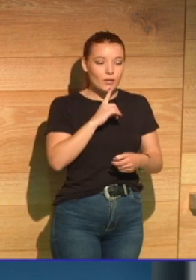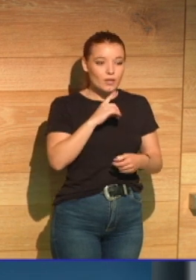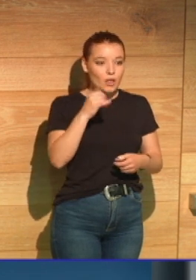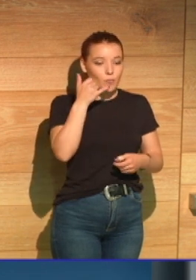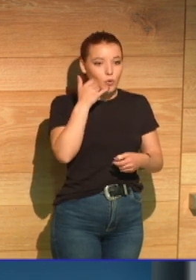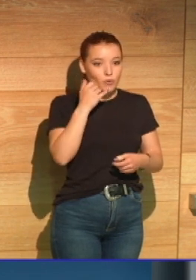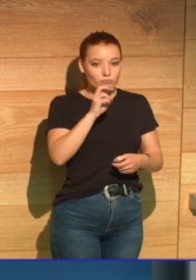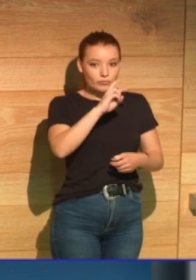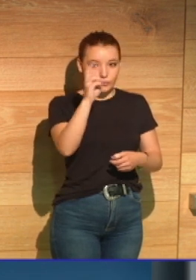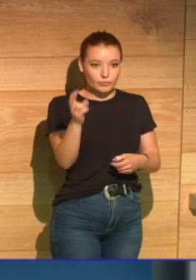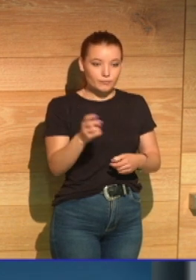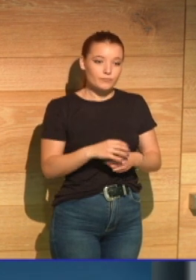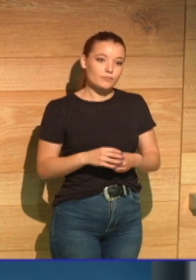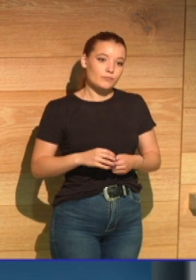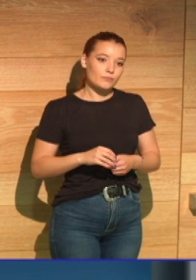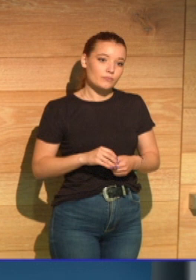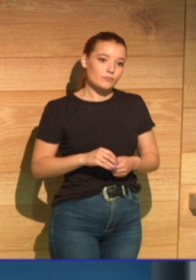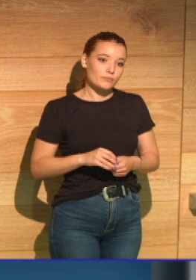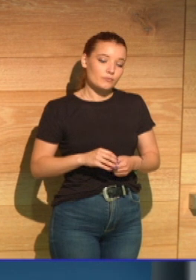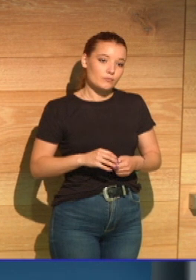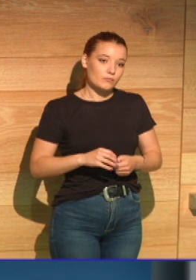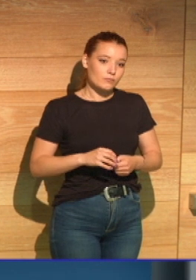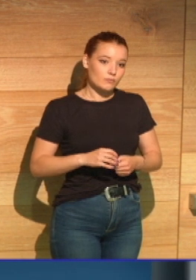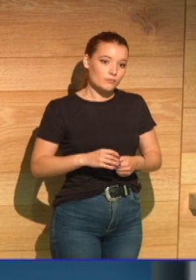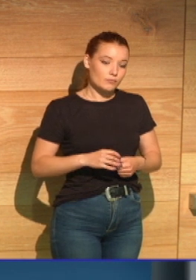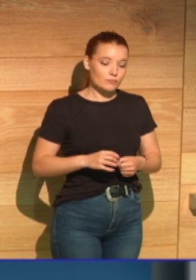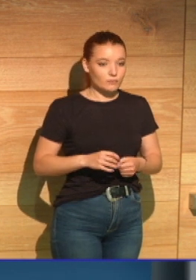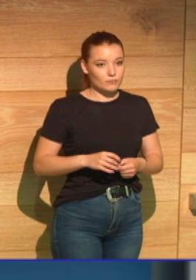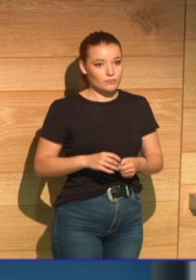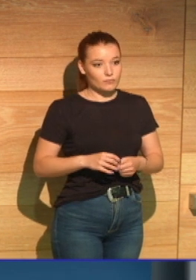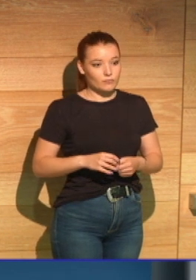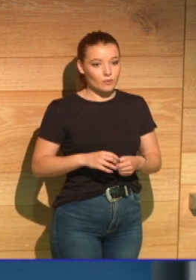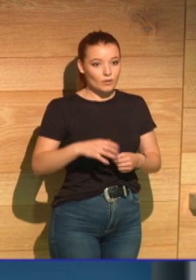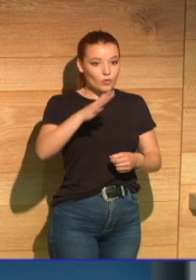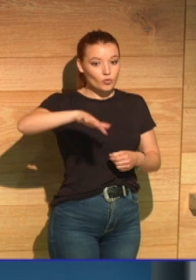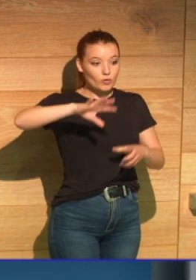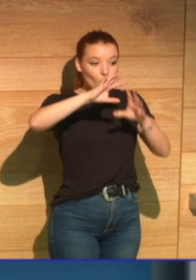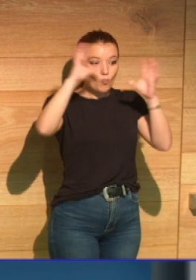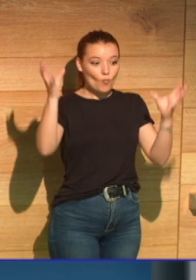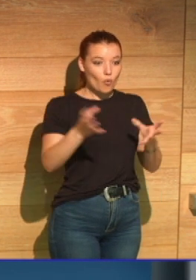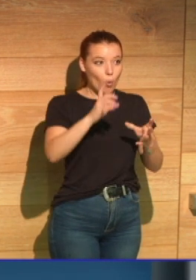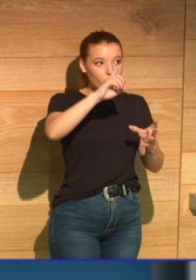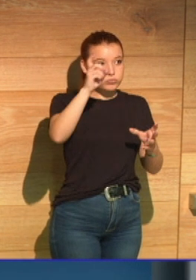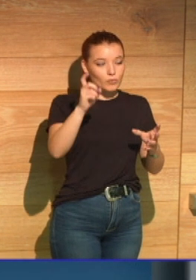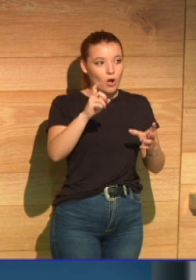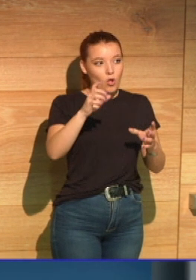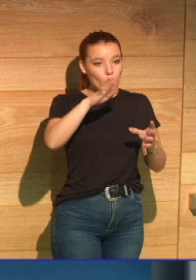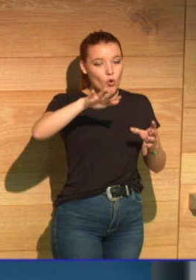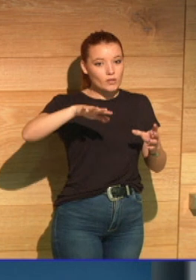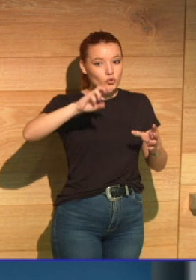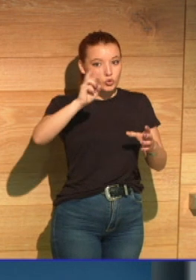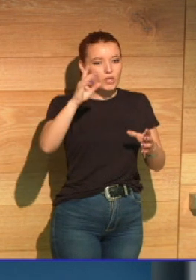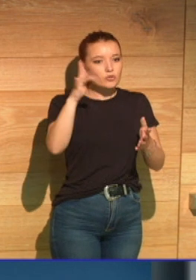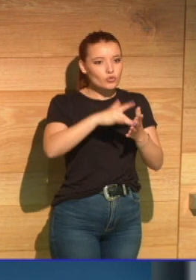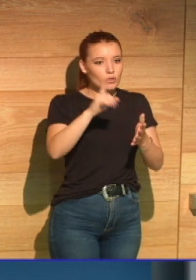de discurso increíblemente parecidas a lo que ha sucedido en otros lugares del mundo, pero que otra vez lo relacionaba directamente con temas donde la